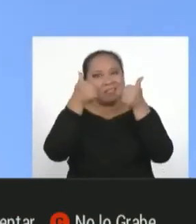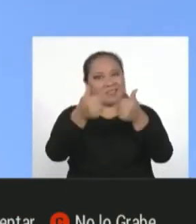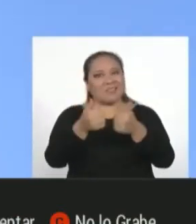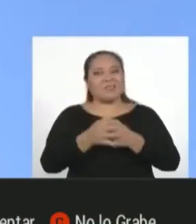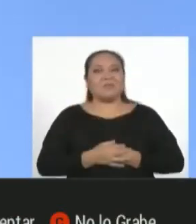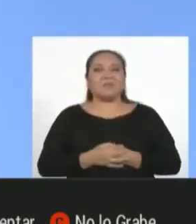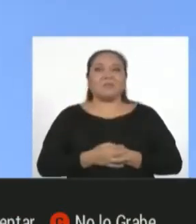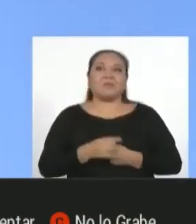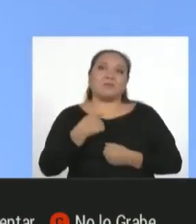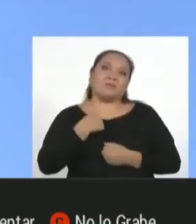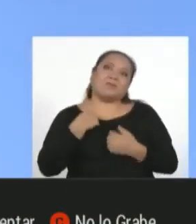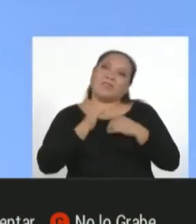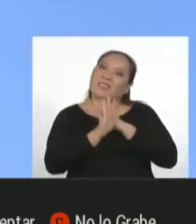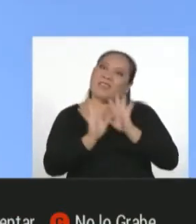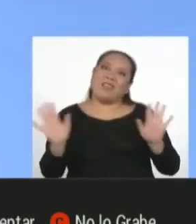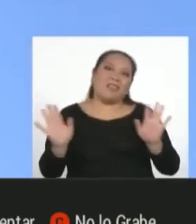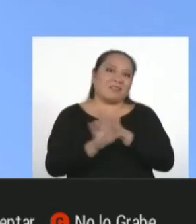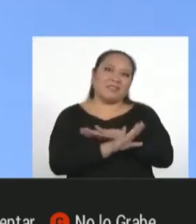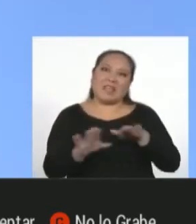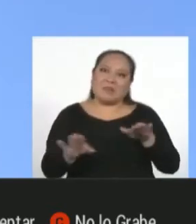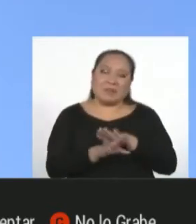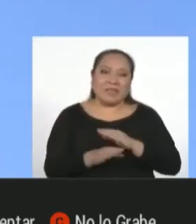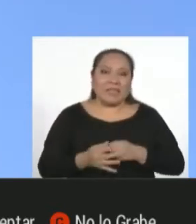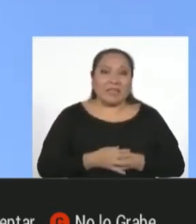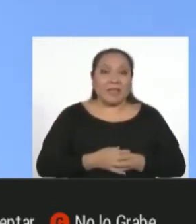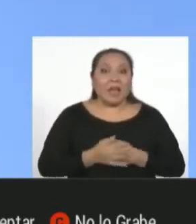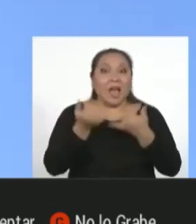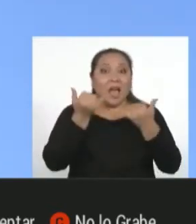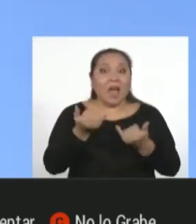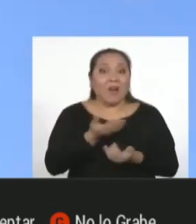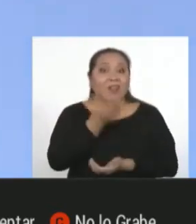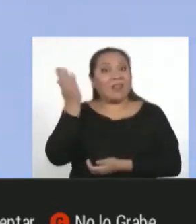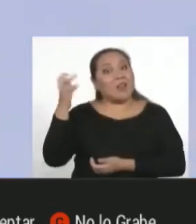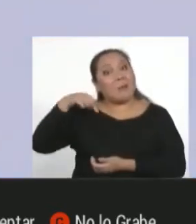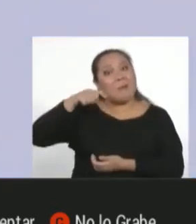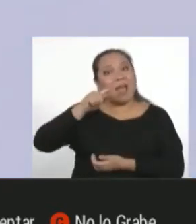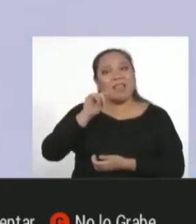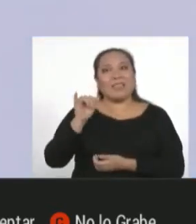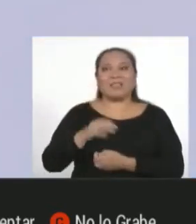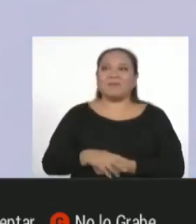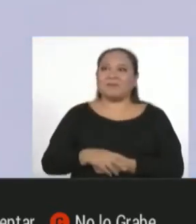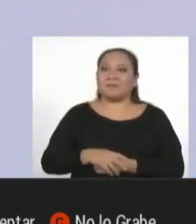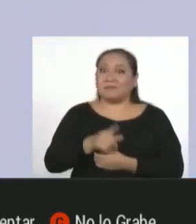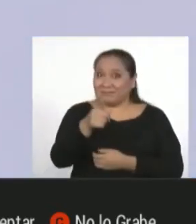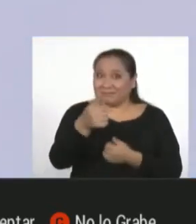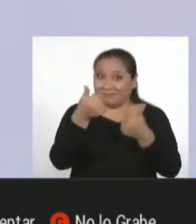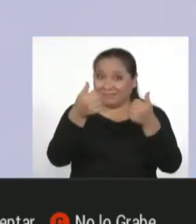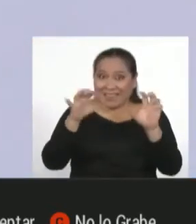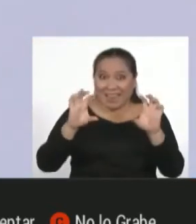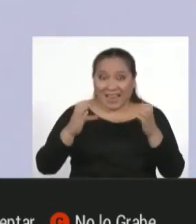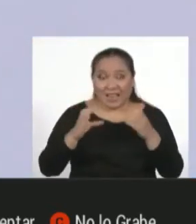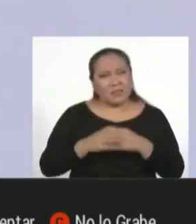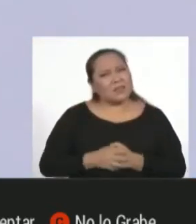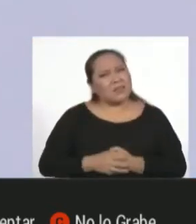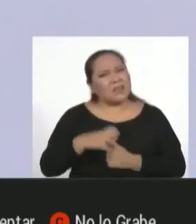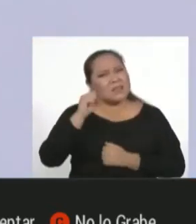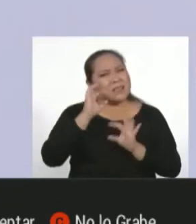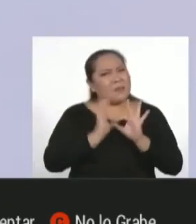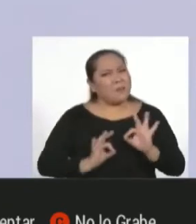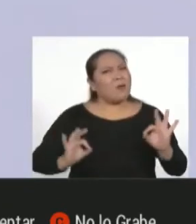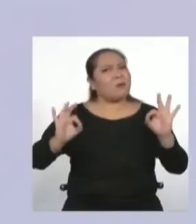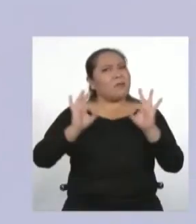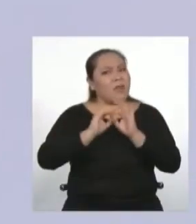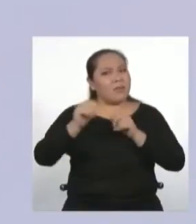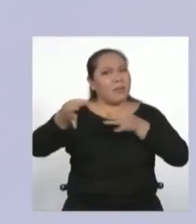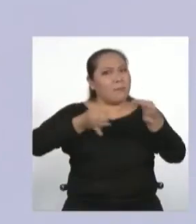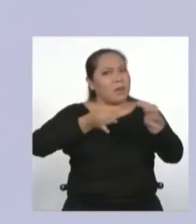Bueno, conmigo es todo por hoy, así que ahora le damos el pase a Patti. ¿Qué tal la clase? Qué importante es dar explicaciones científicas, ¿no